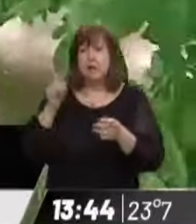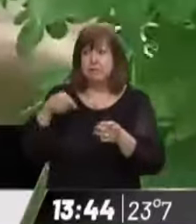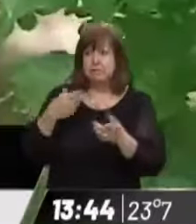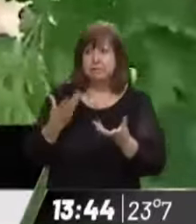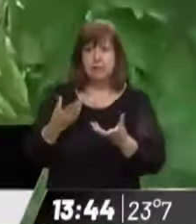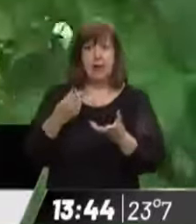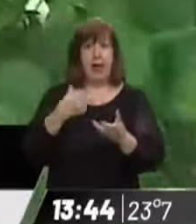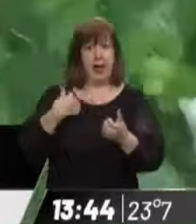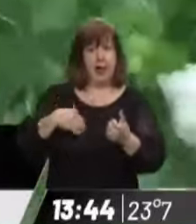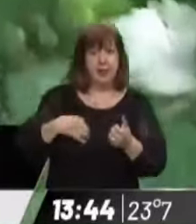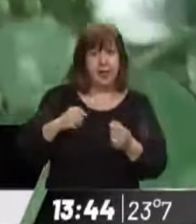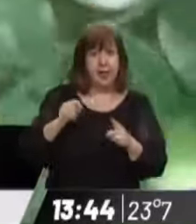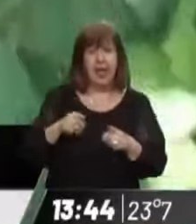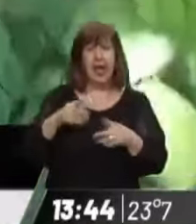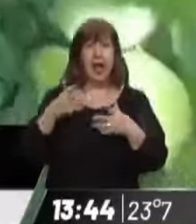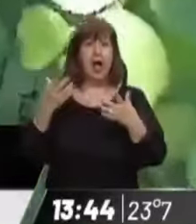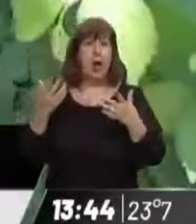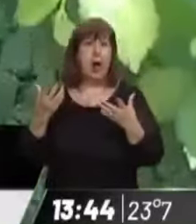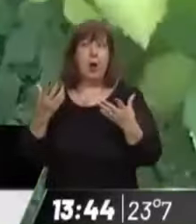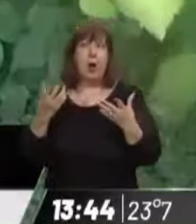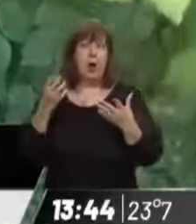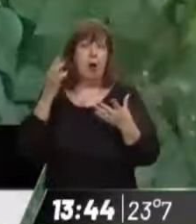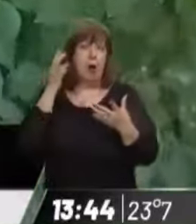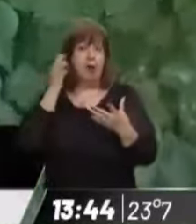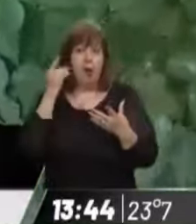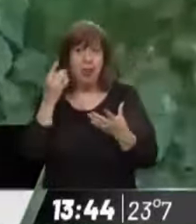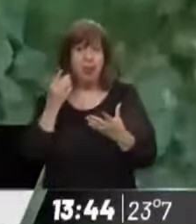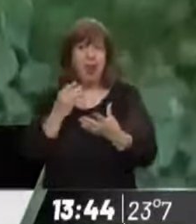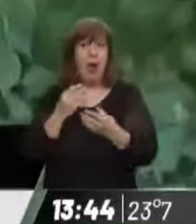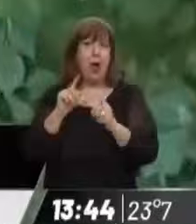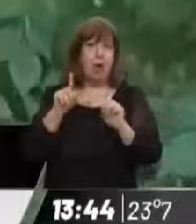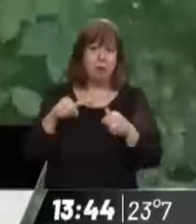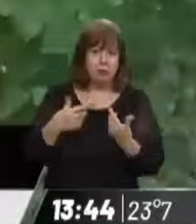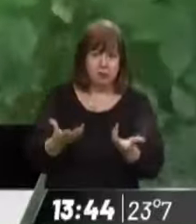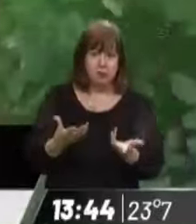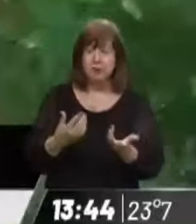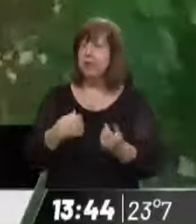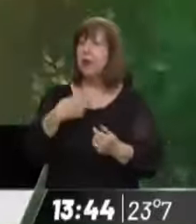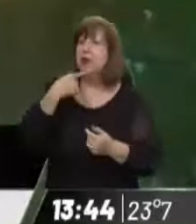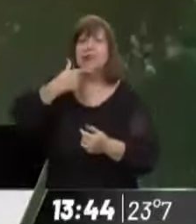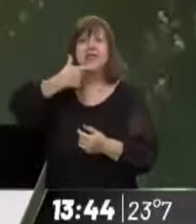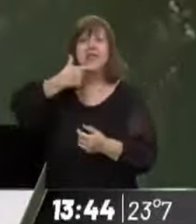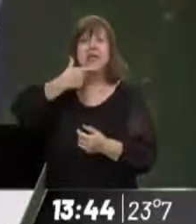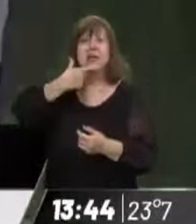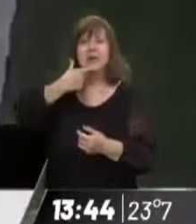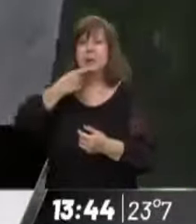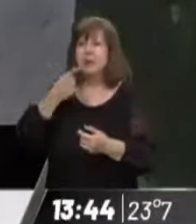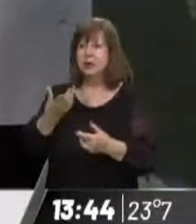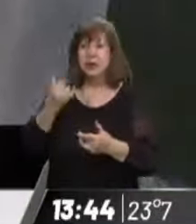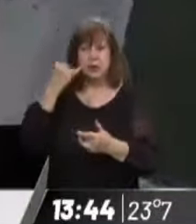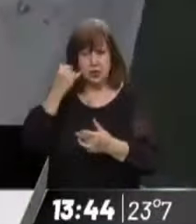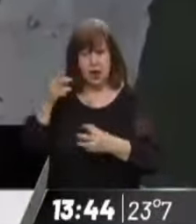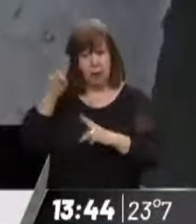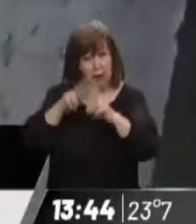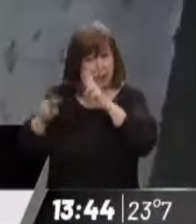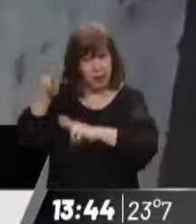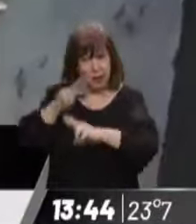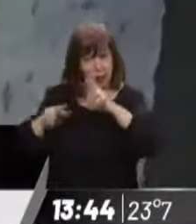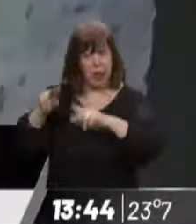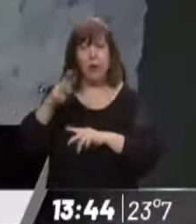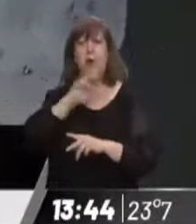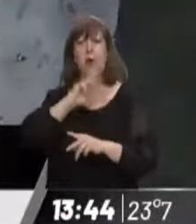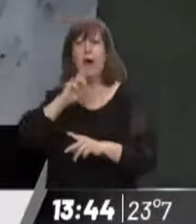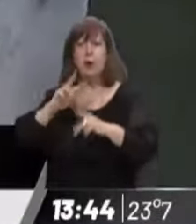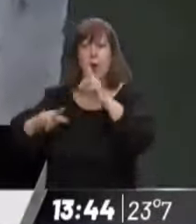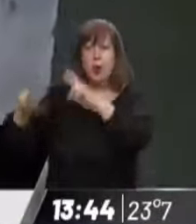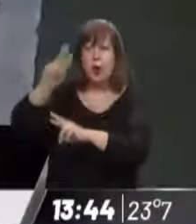algunos detalles que los investigadores, Leandro, también señalaban durante lo que es la jornada de este día. Sí, Sergio, te escucho. Había una denuncia formulada de la búsqueda de esta mujer. ¿Hay